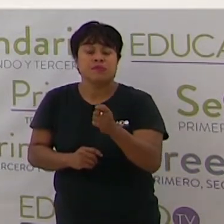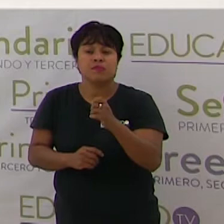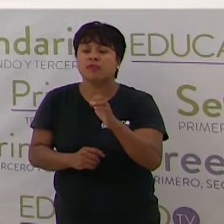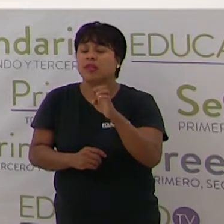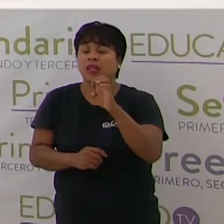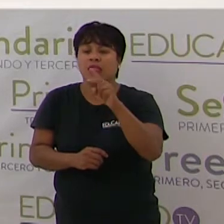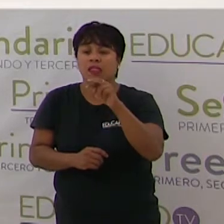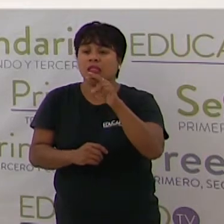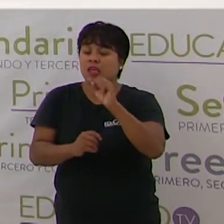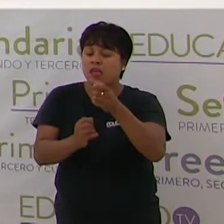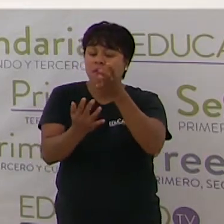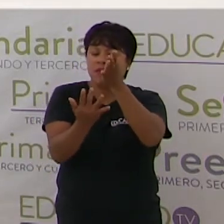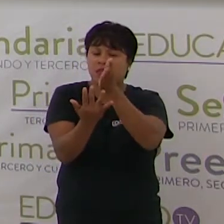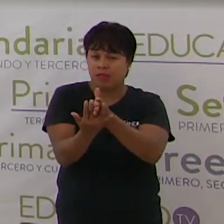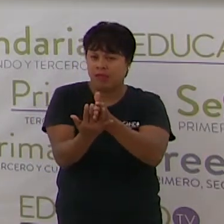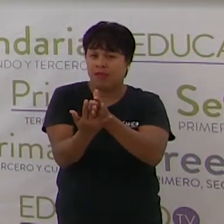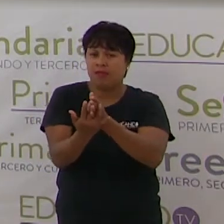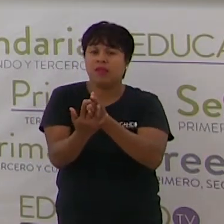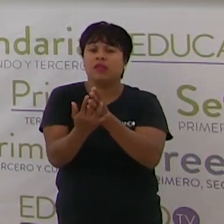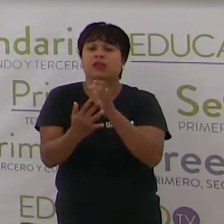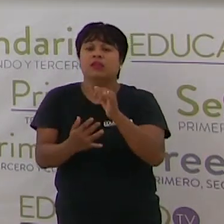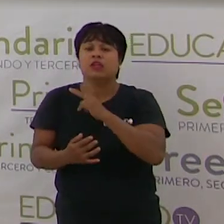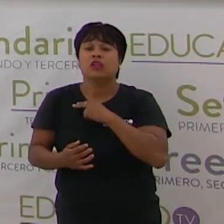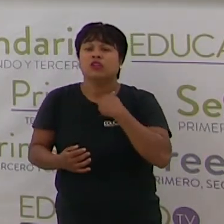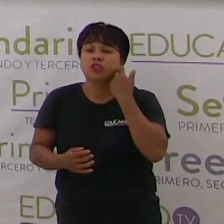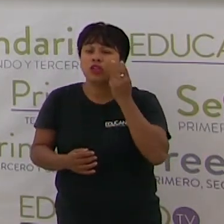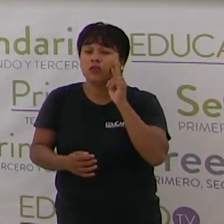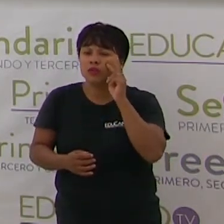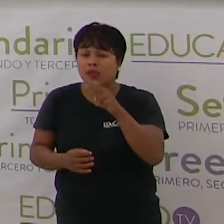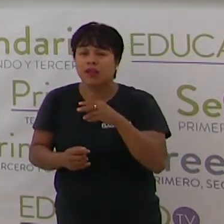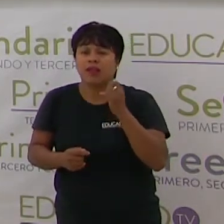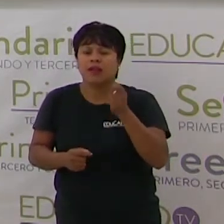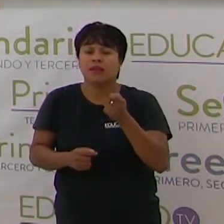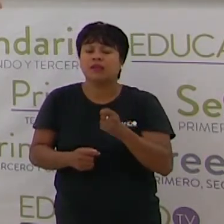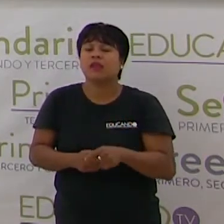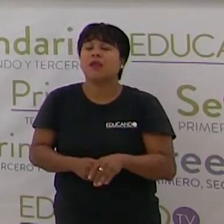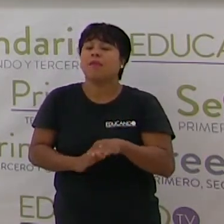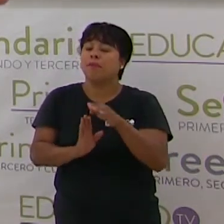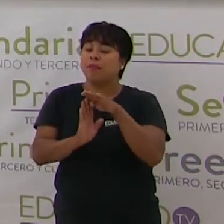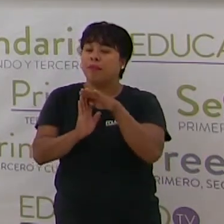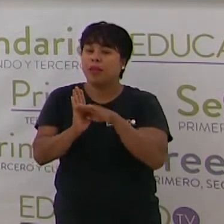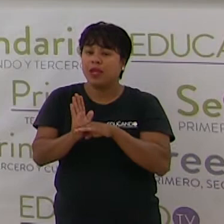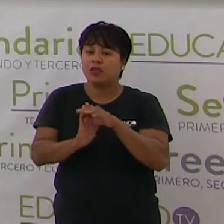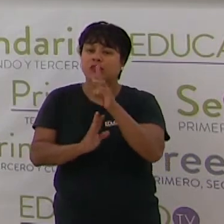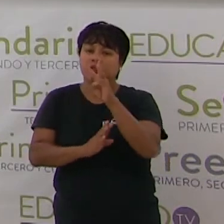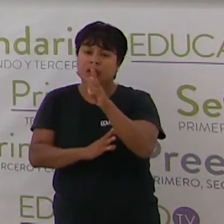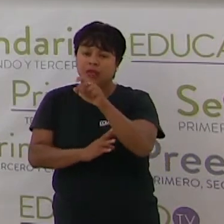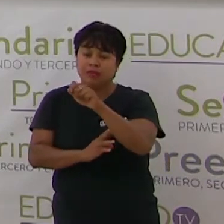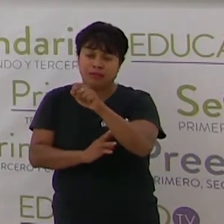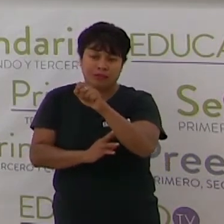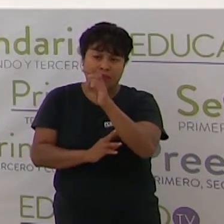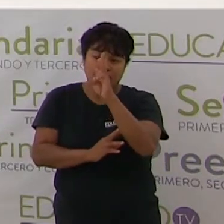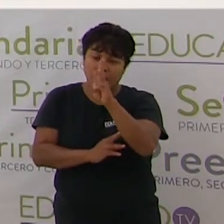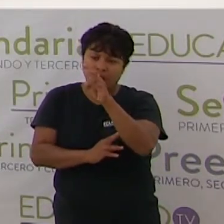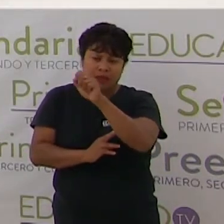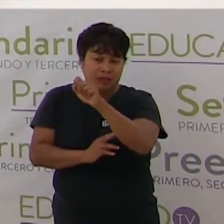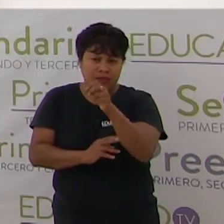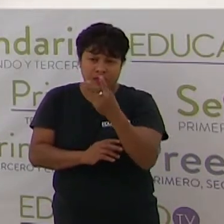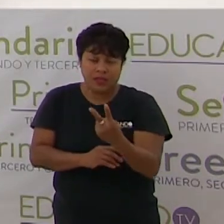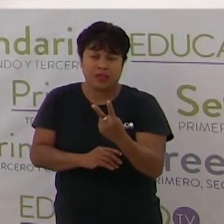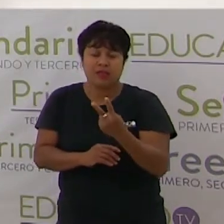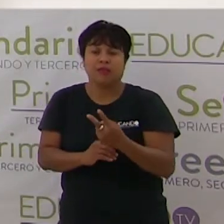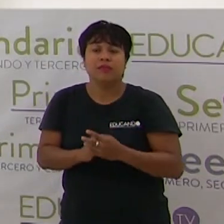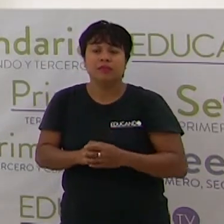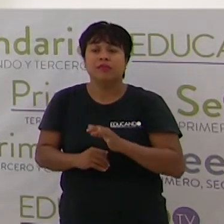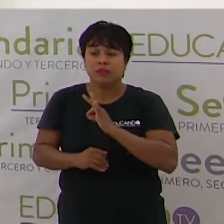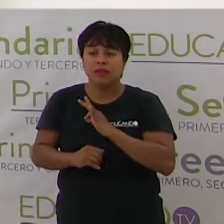y la mitad de otro. Si lo queremos ver como fracciones, pueden ser medios, 3 medios, lo voy a poner aquí, que 1.5 también